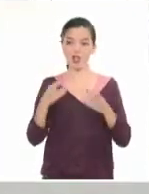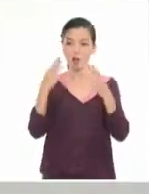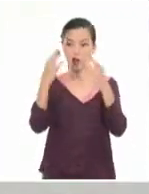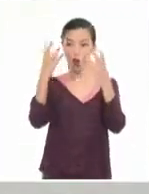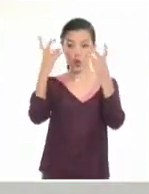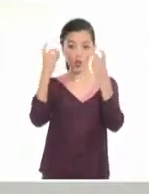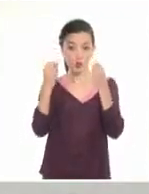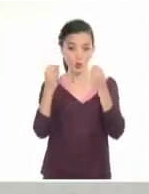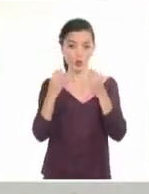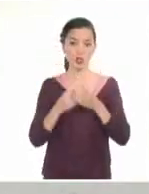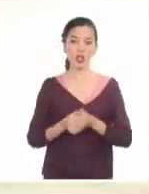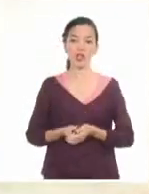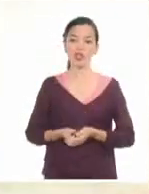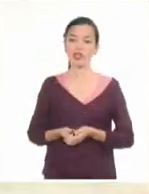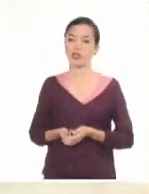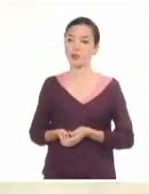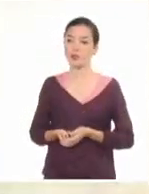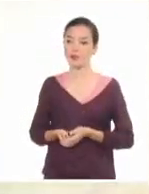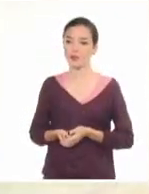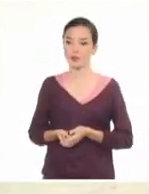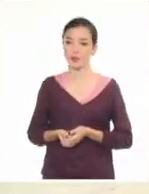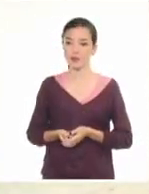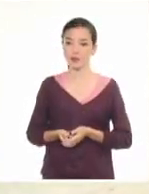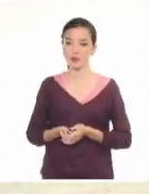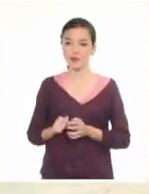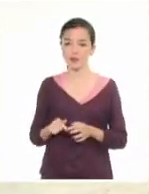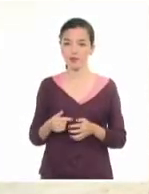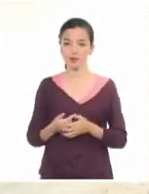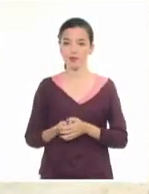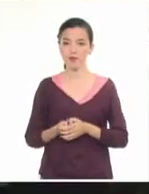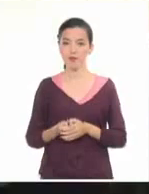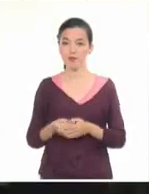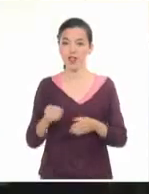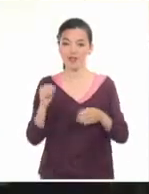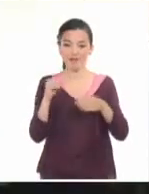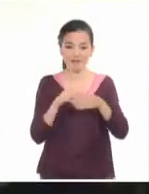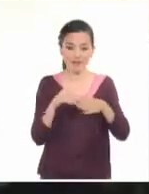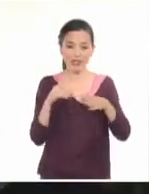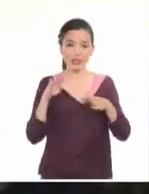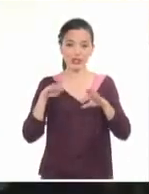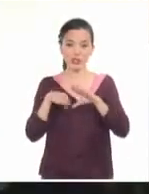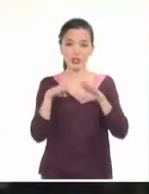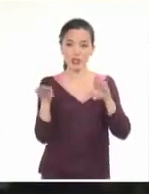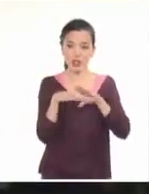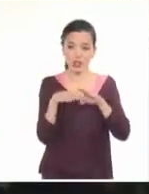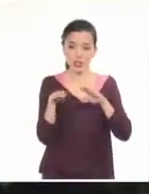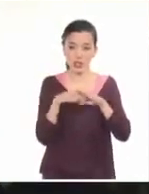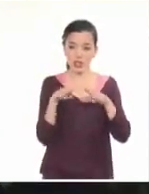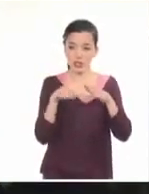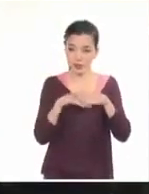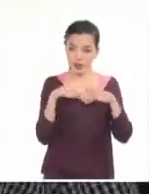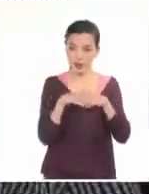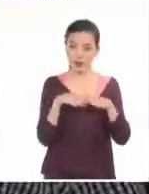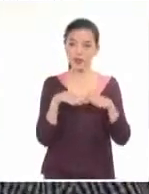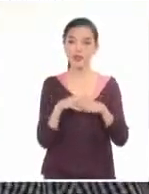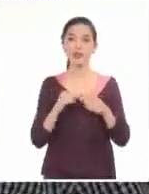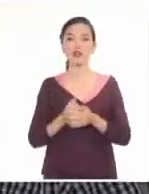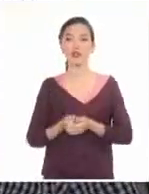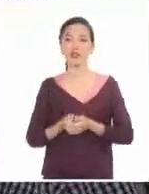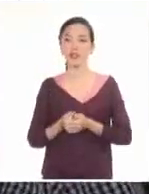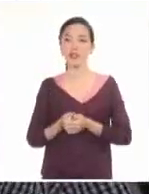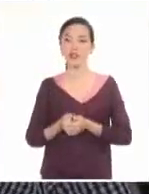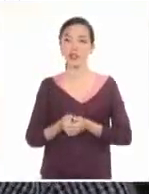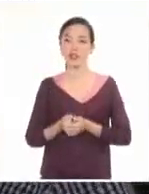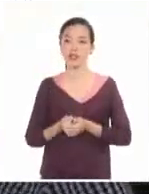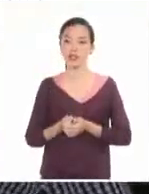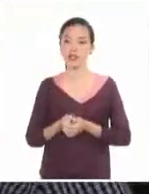los recursos necesarios para el reciclaje en el país es la misión de aseguramiento y servicios. En el 2023 se